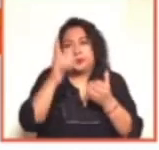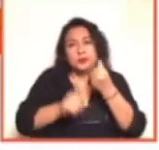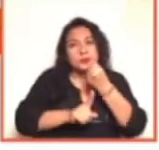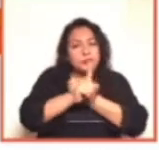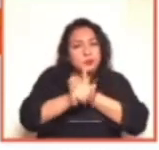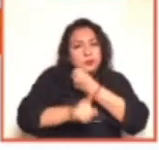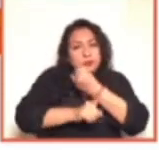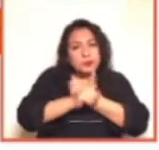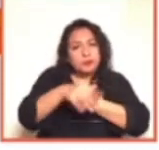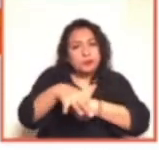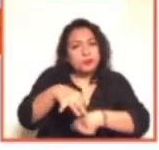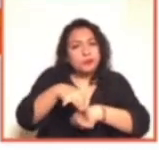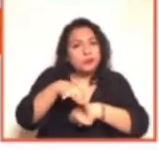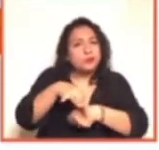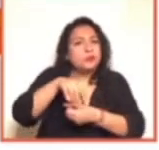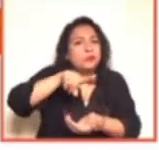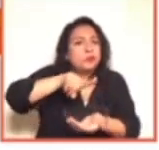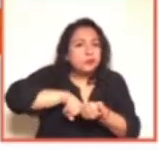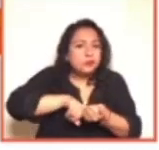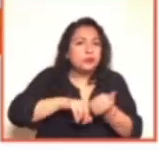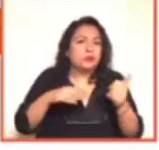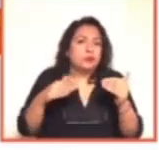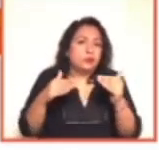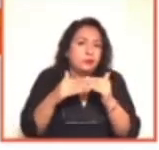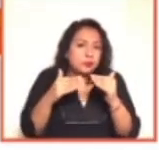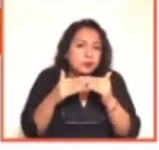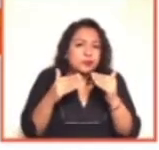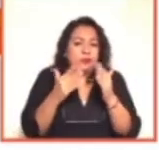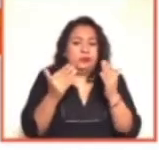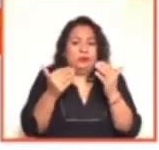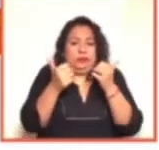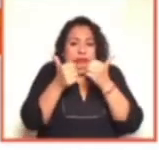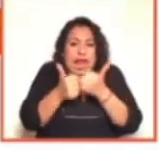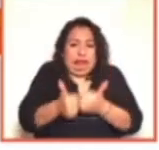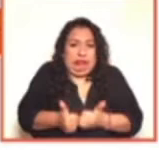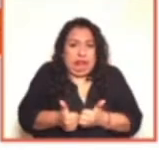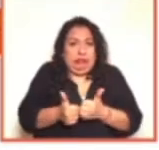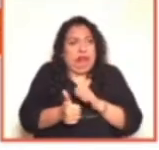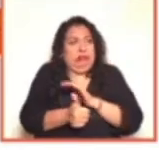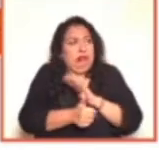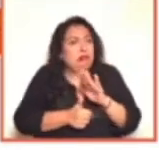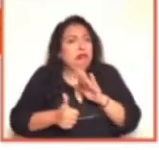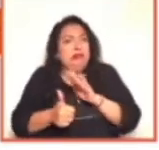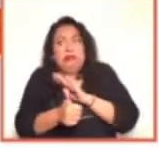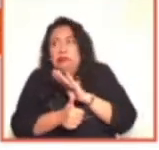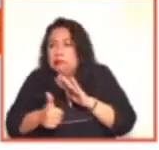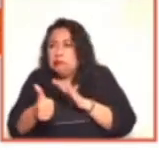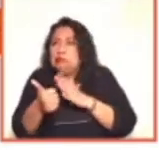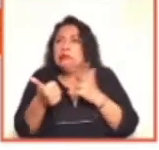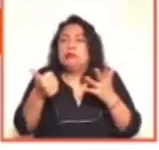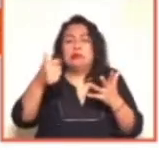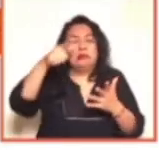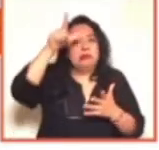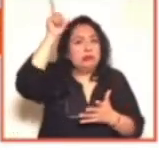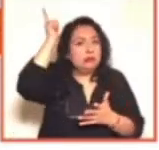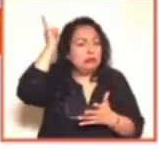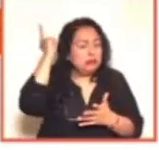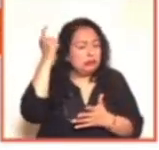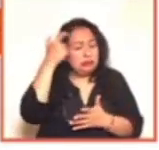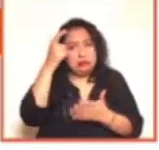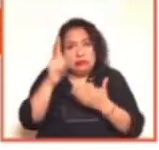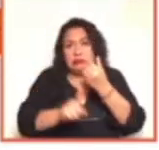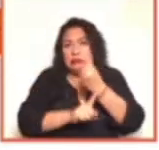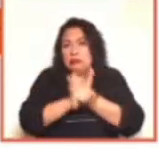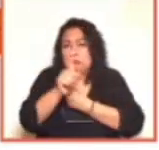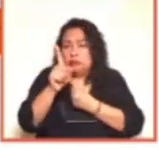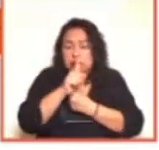se viven en una casa, en el encierro, la locura que eso conlleva, la pérdida de